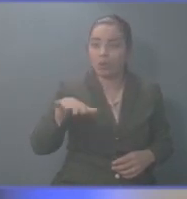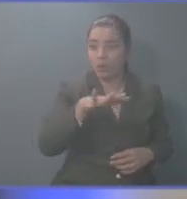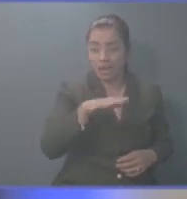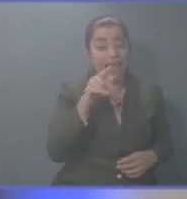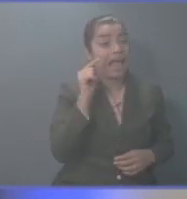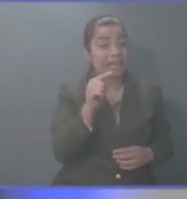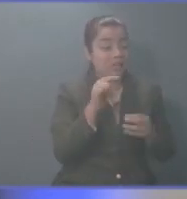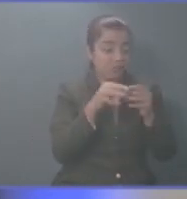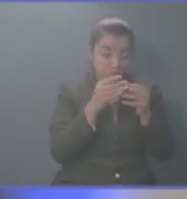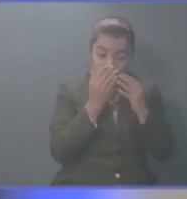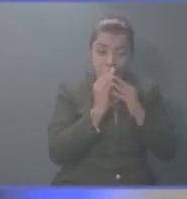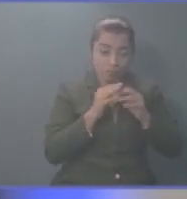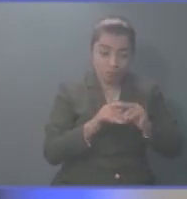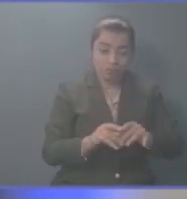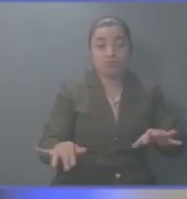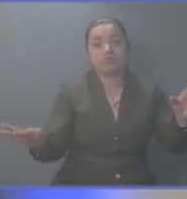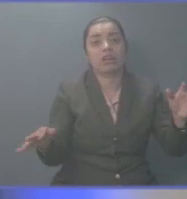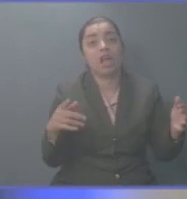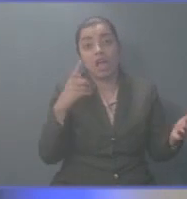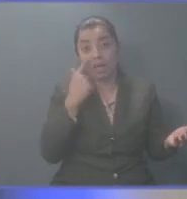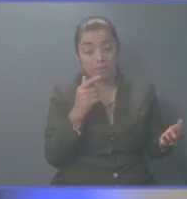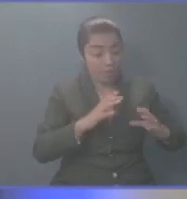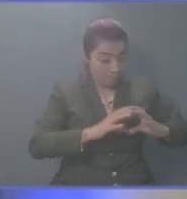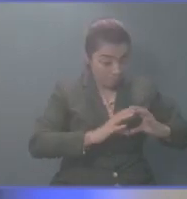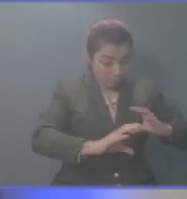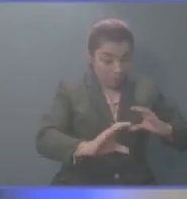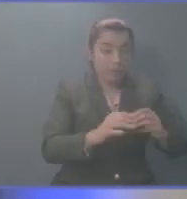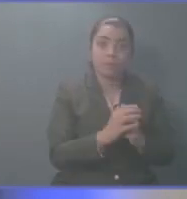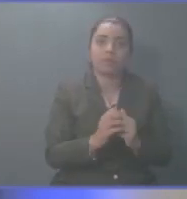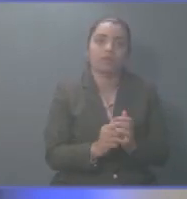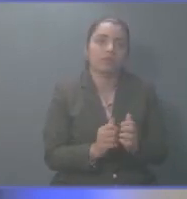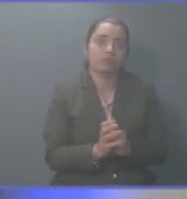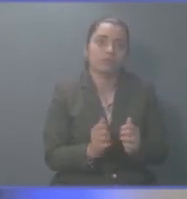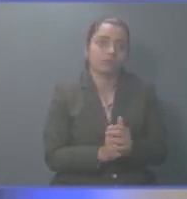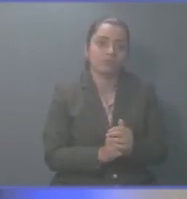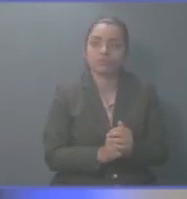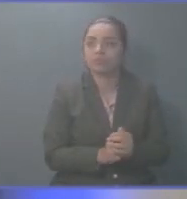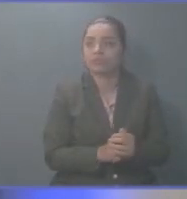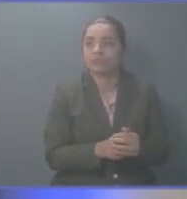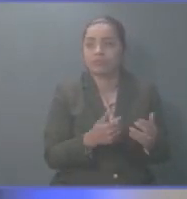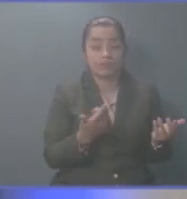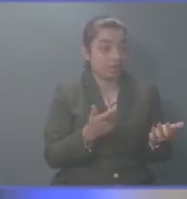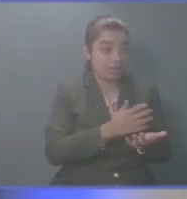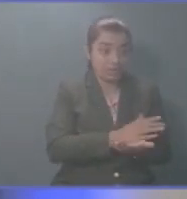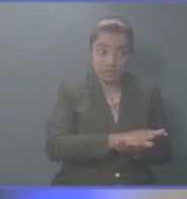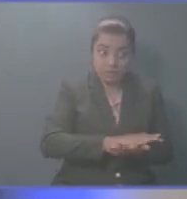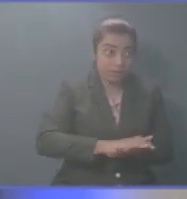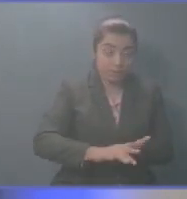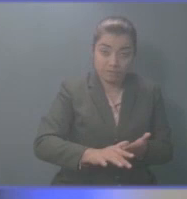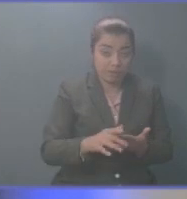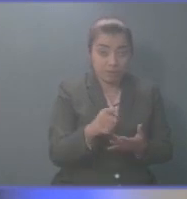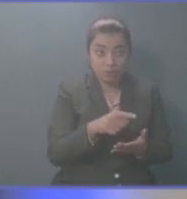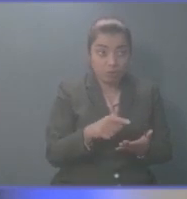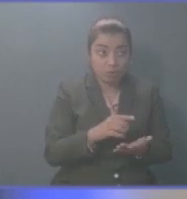distribuir el vital líquido. Ahora, si tú tienes problemas en las tuberías, si tú tienes condiciones no sanitarias en las tuberías